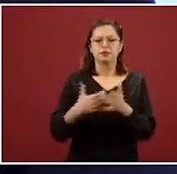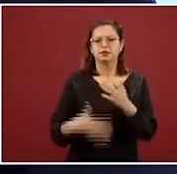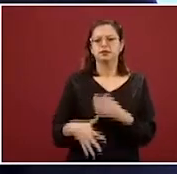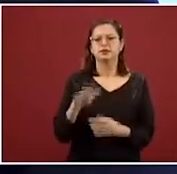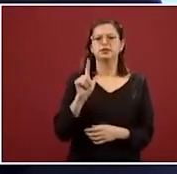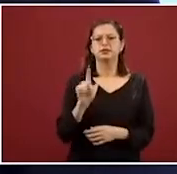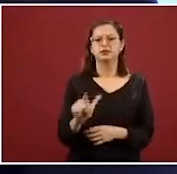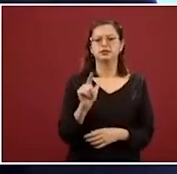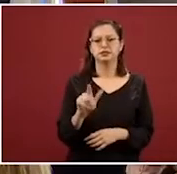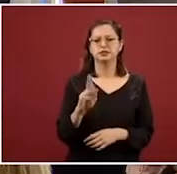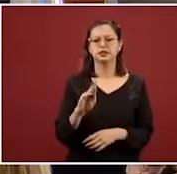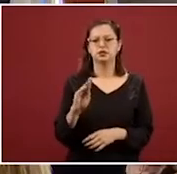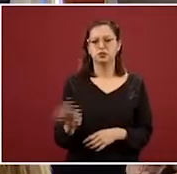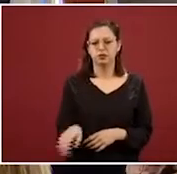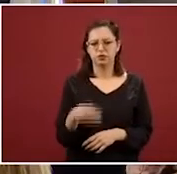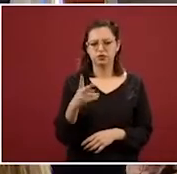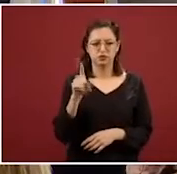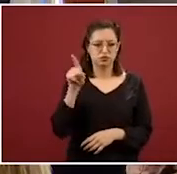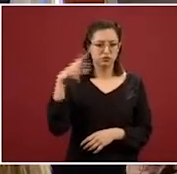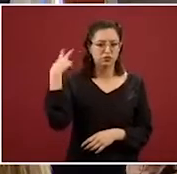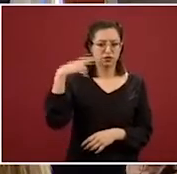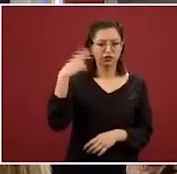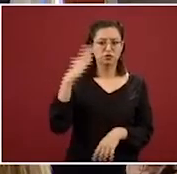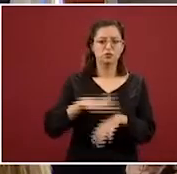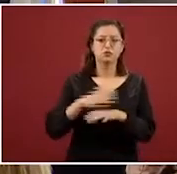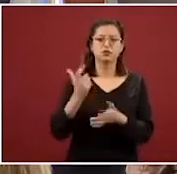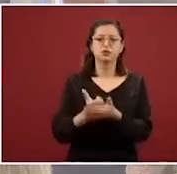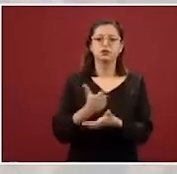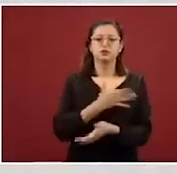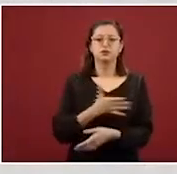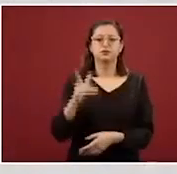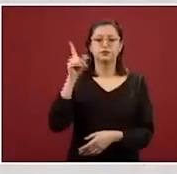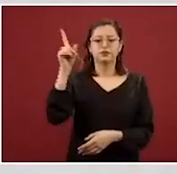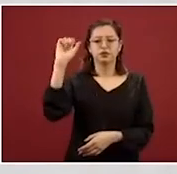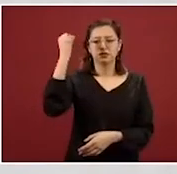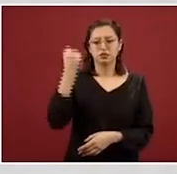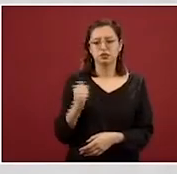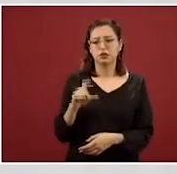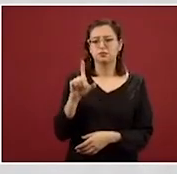en Veracruz por litro, la más cara en Mazatlán, Sinaloa,